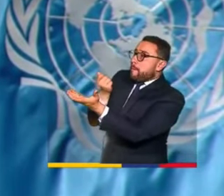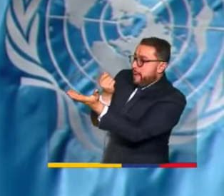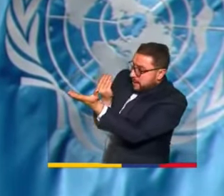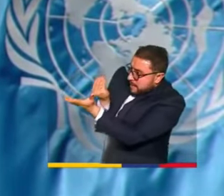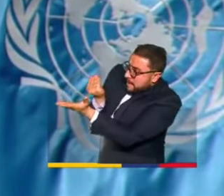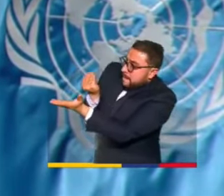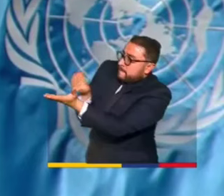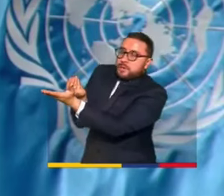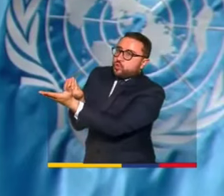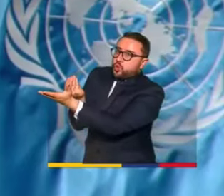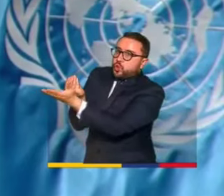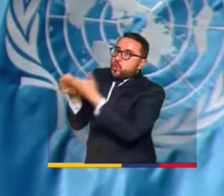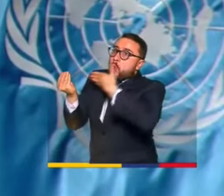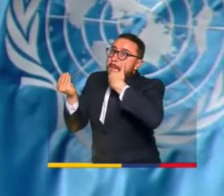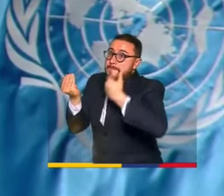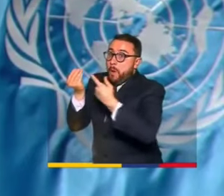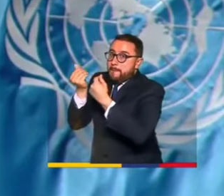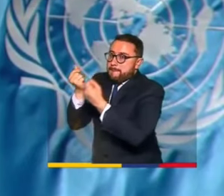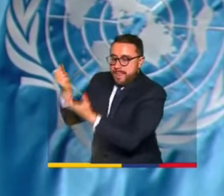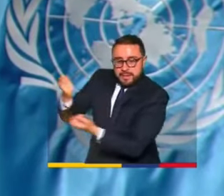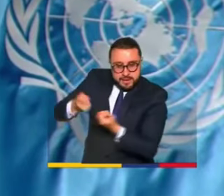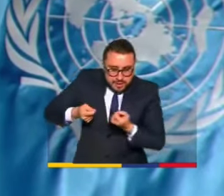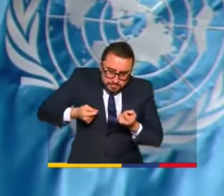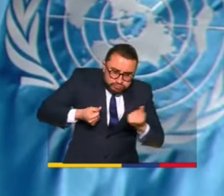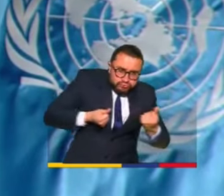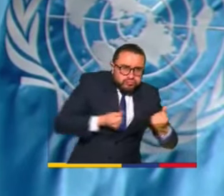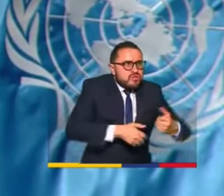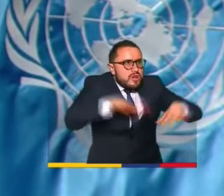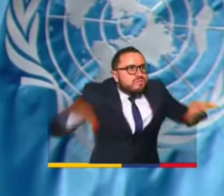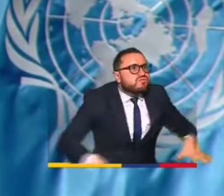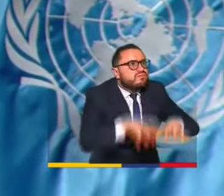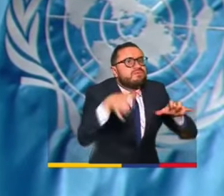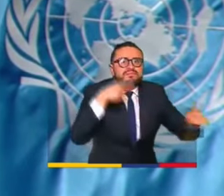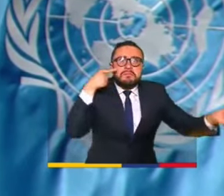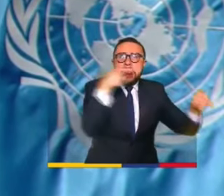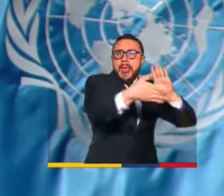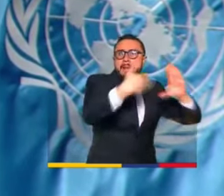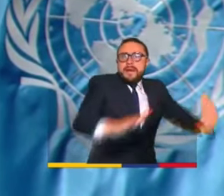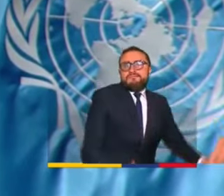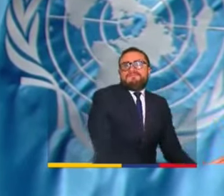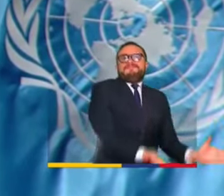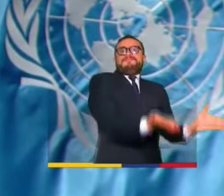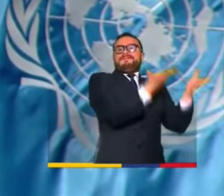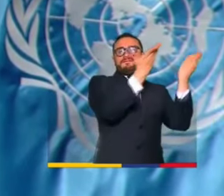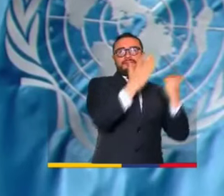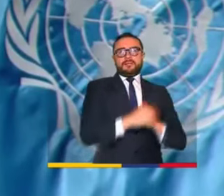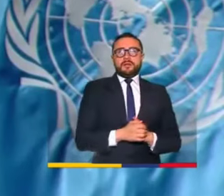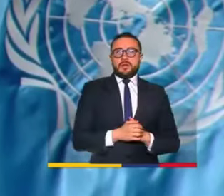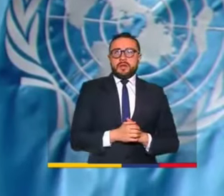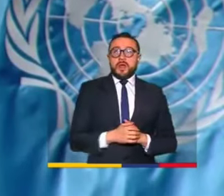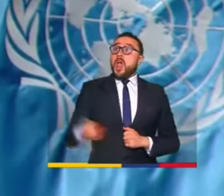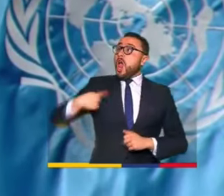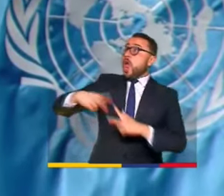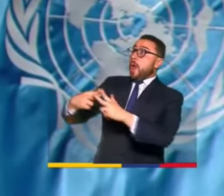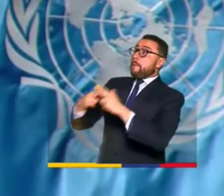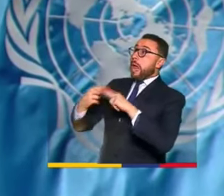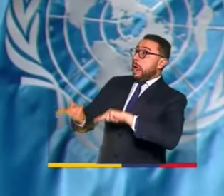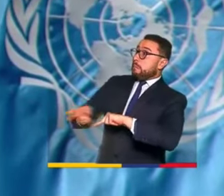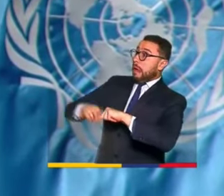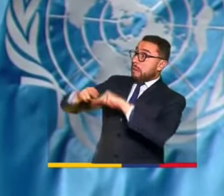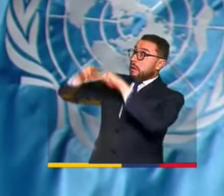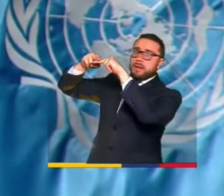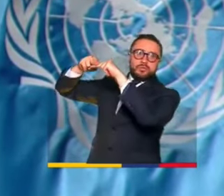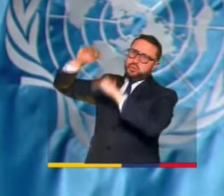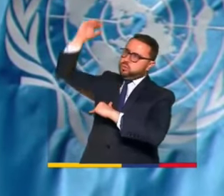de la tasa de interés, ni así tasar los préstamos. Rebajar el riesgo en la deuda del